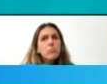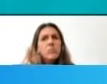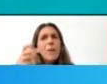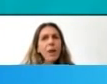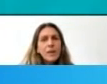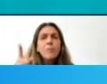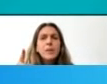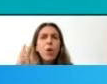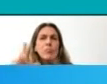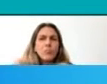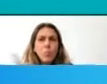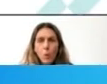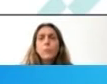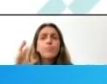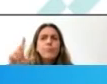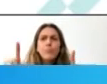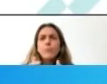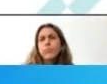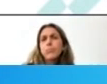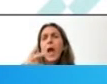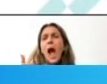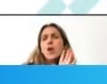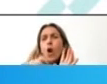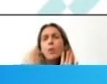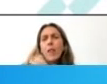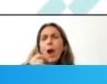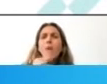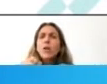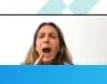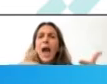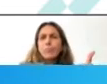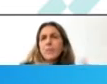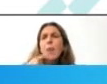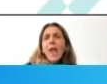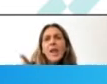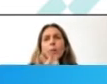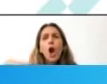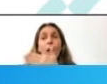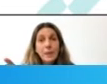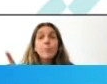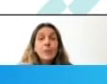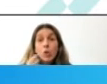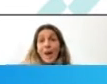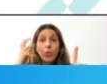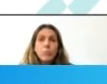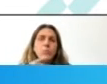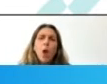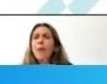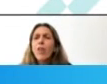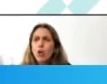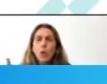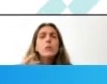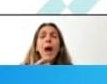hacerla cumplir a través de los medios de comunicación con el propósito de garantizarle a las personas con discapacidad que llegue esta